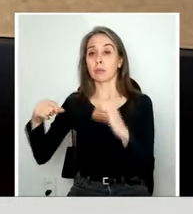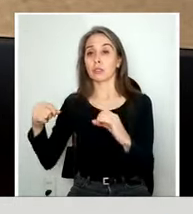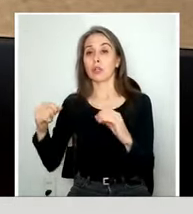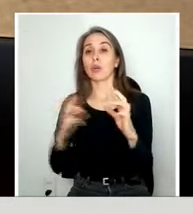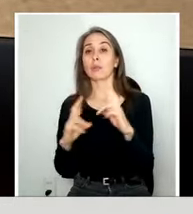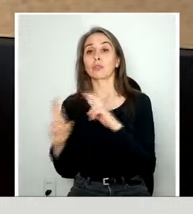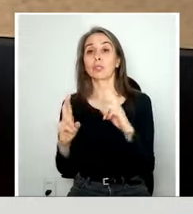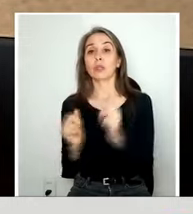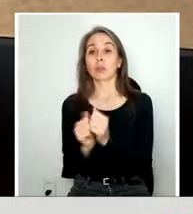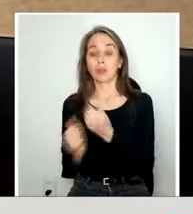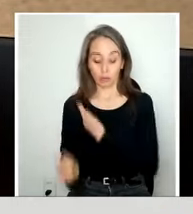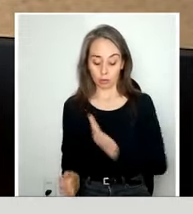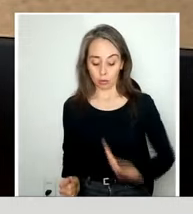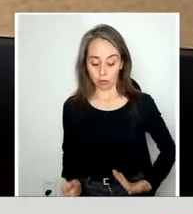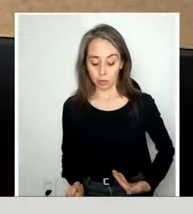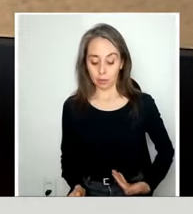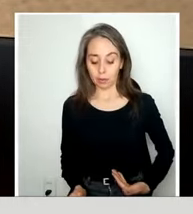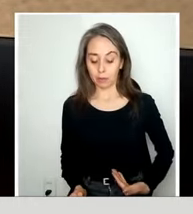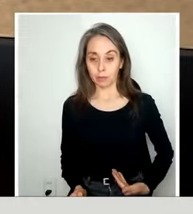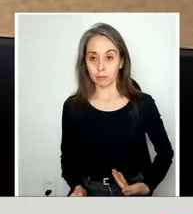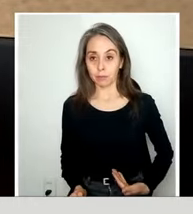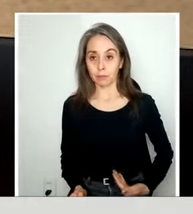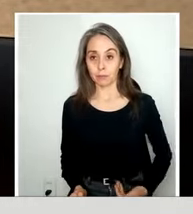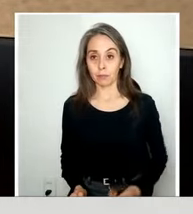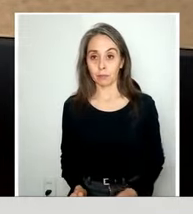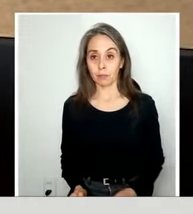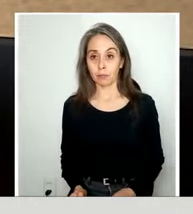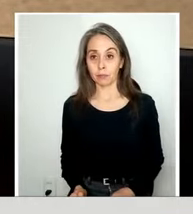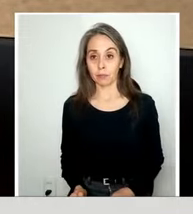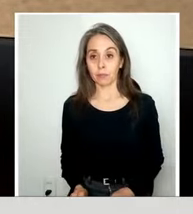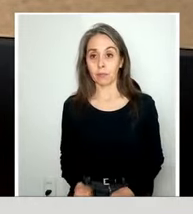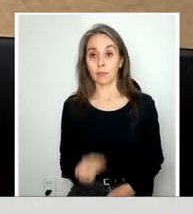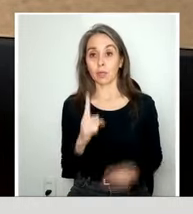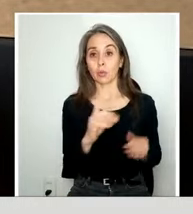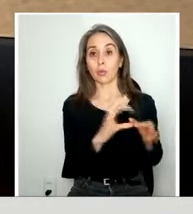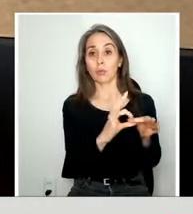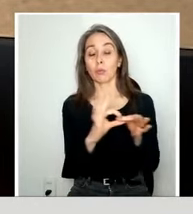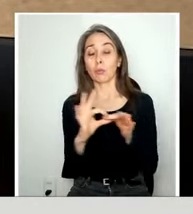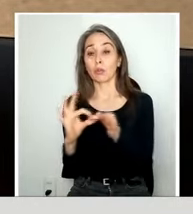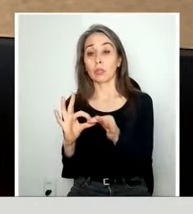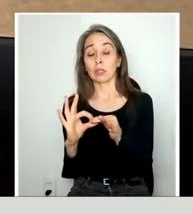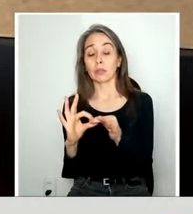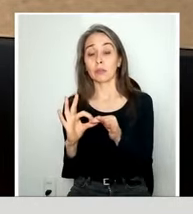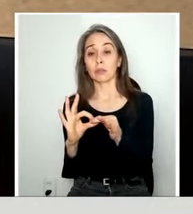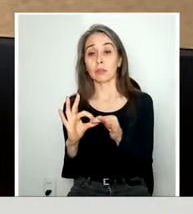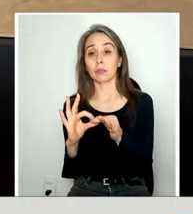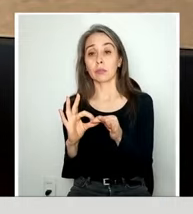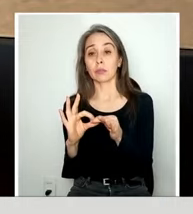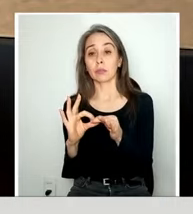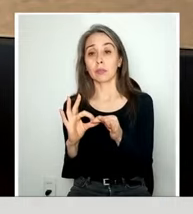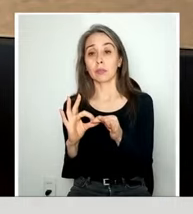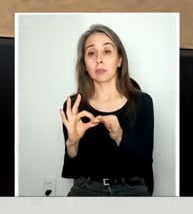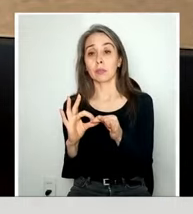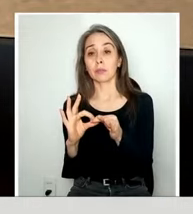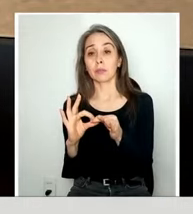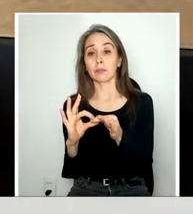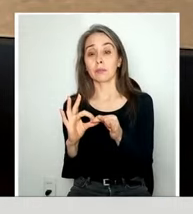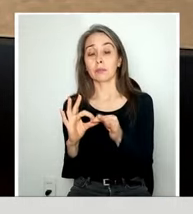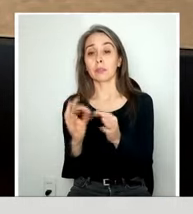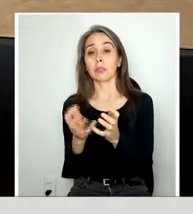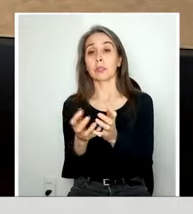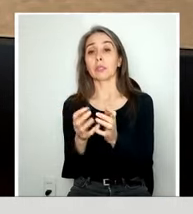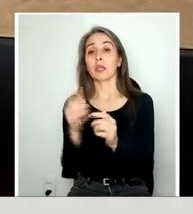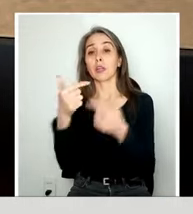y se habla de que una de las motivaciones de ellos es fundamentalmente la fragmentación política